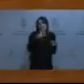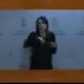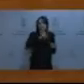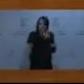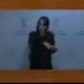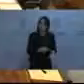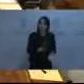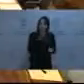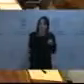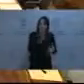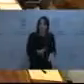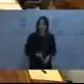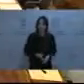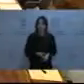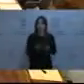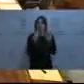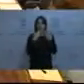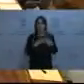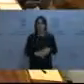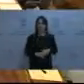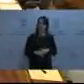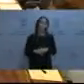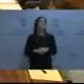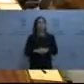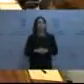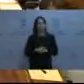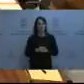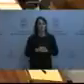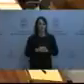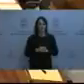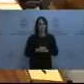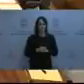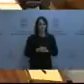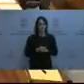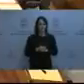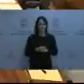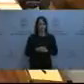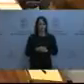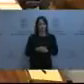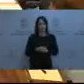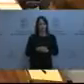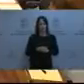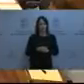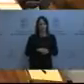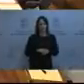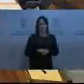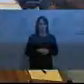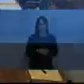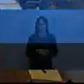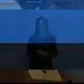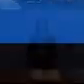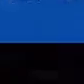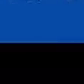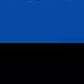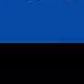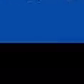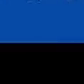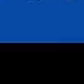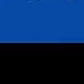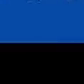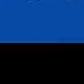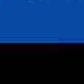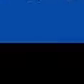Gracias. Gracias, señor Suárez.